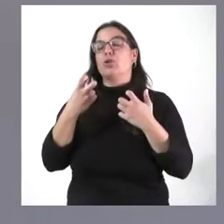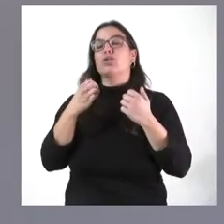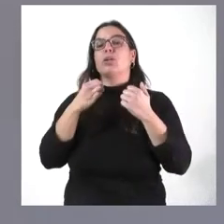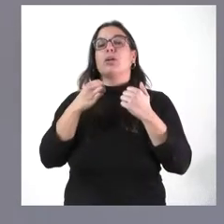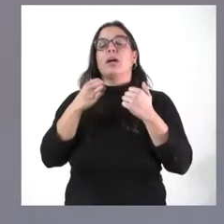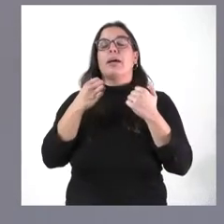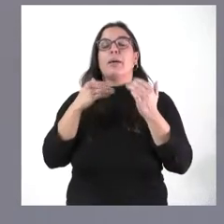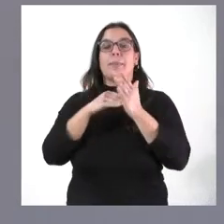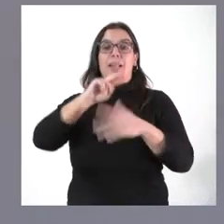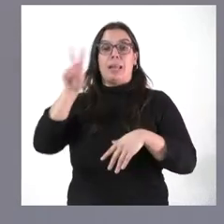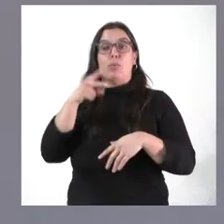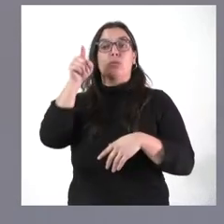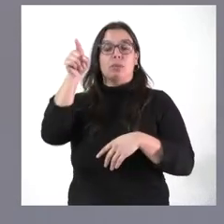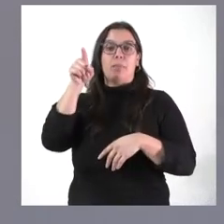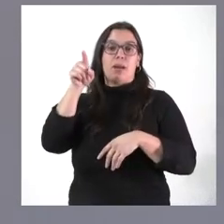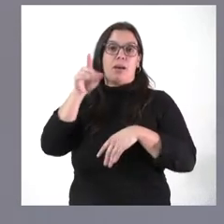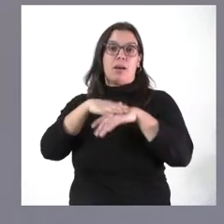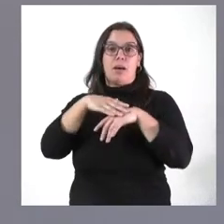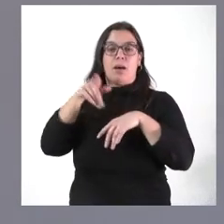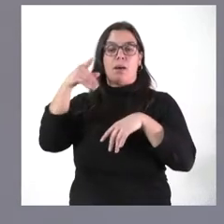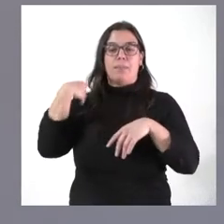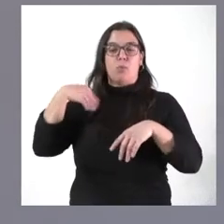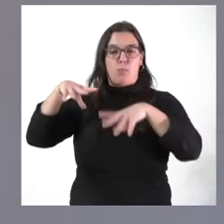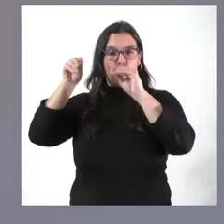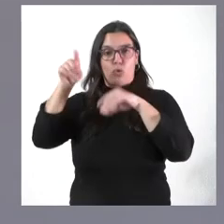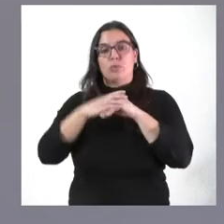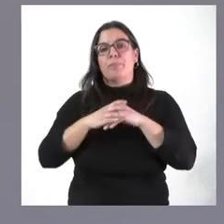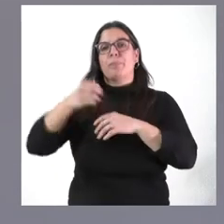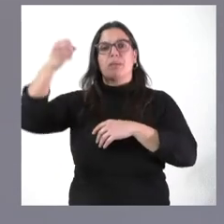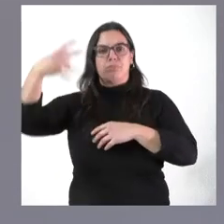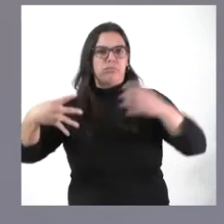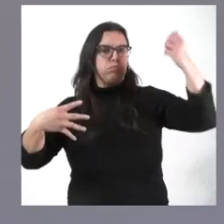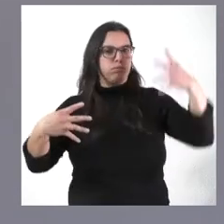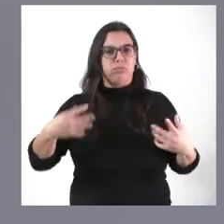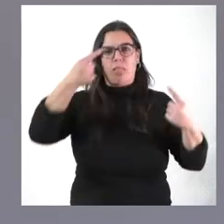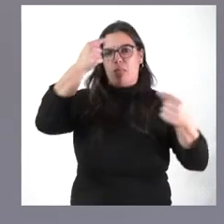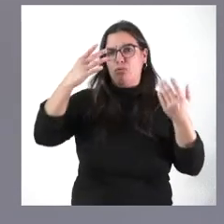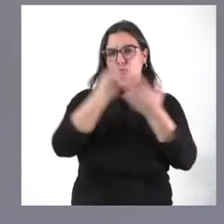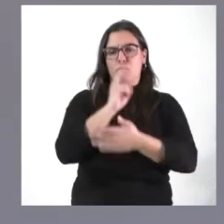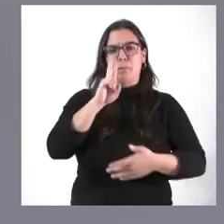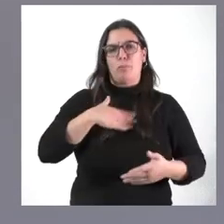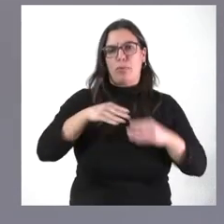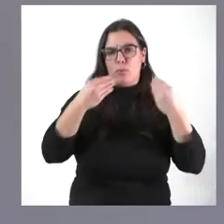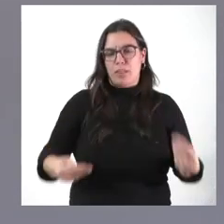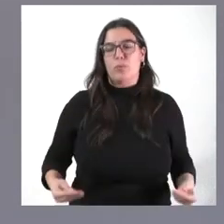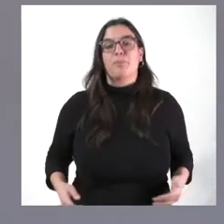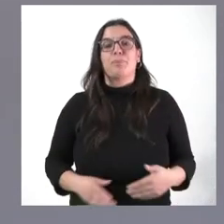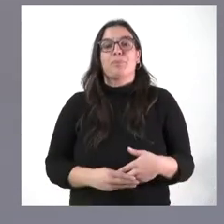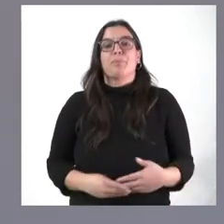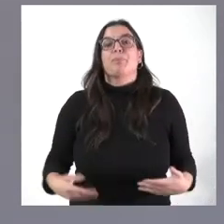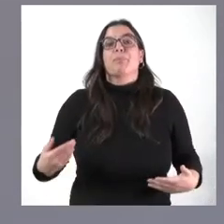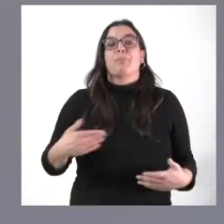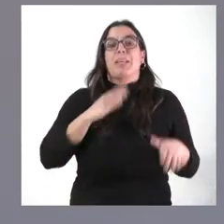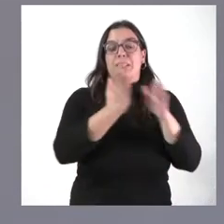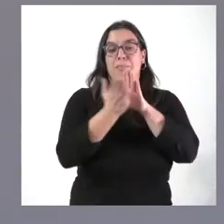de pomartín ustedes también la relación de alumnos y estudiantes en cada uno de ellos En la nota que les ha sido entregando y ya finalizando con los